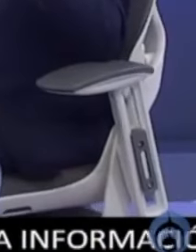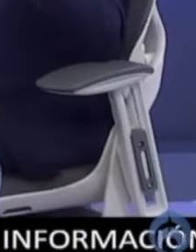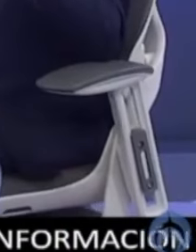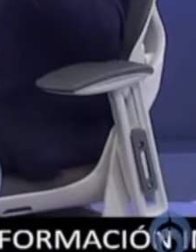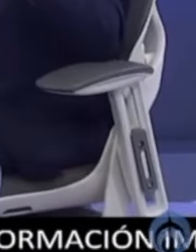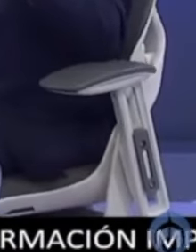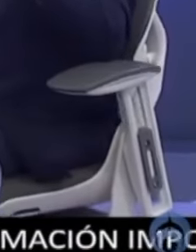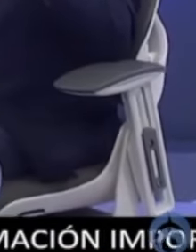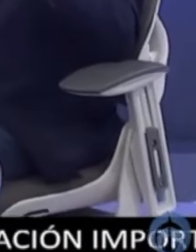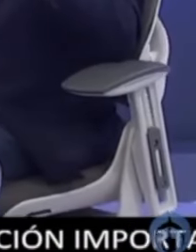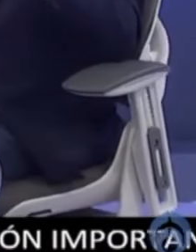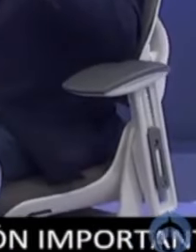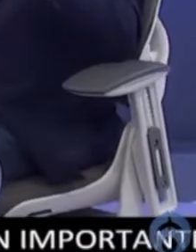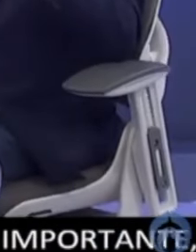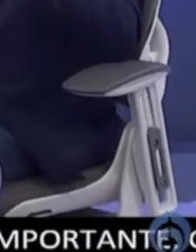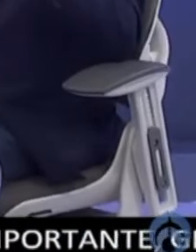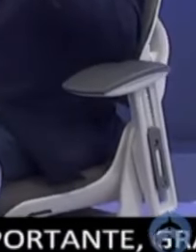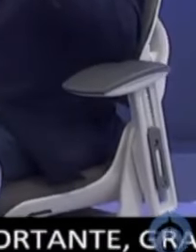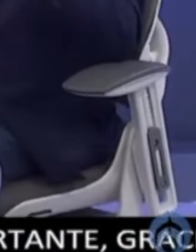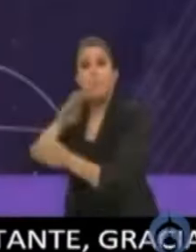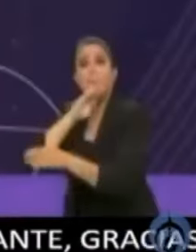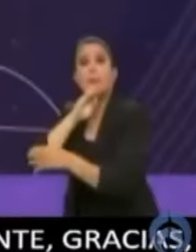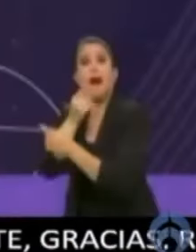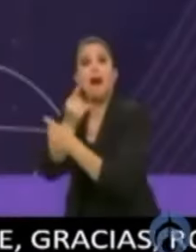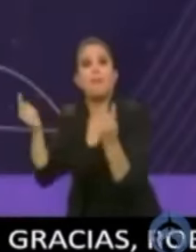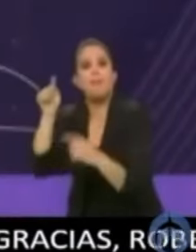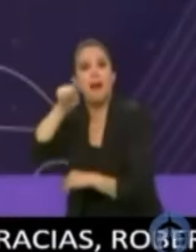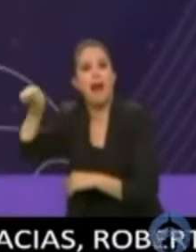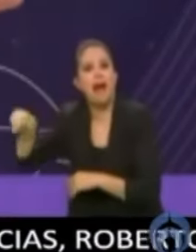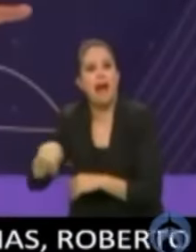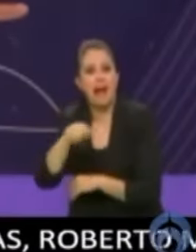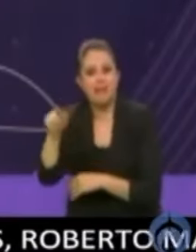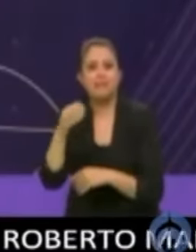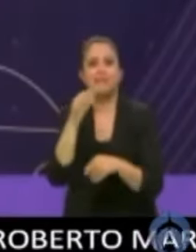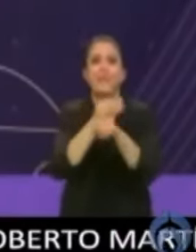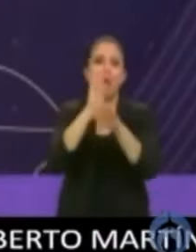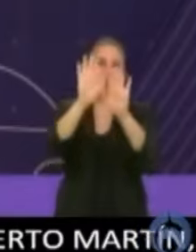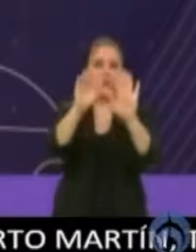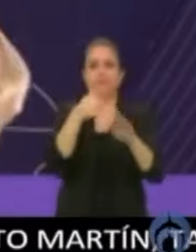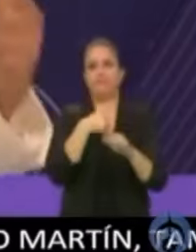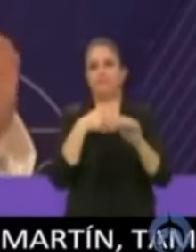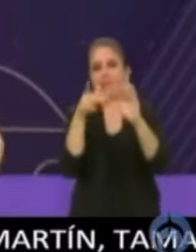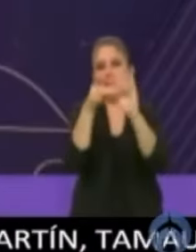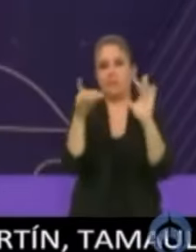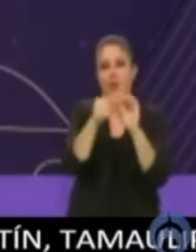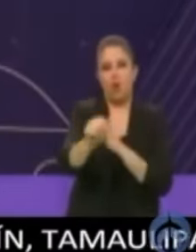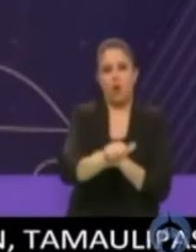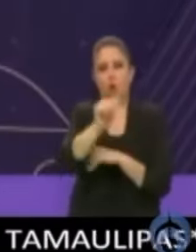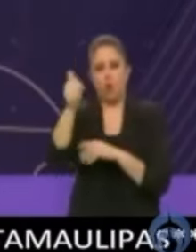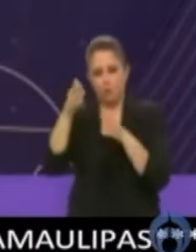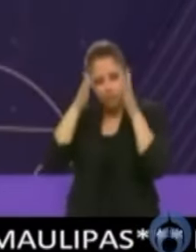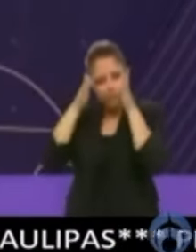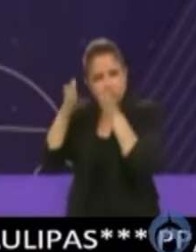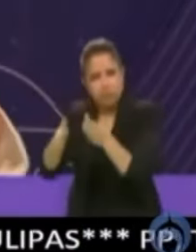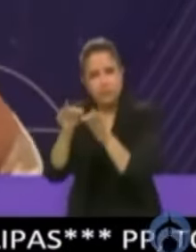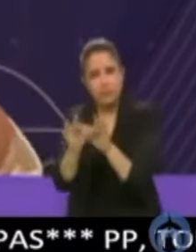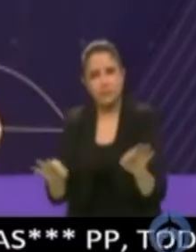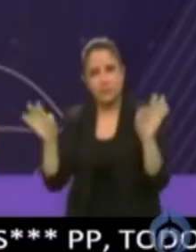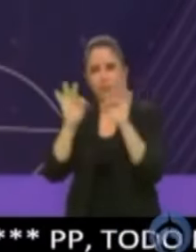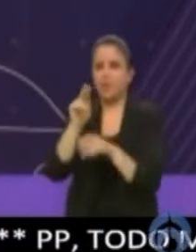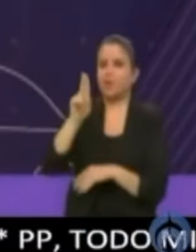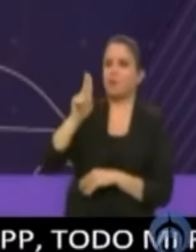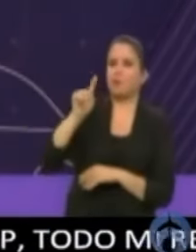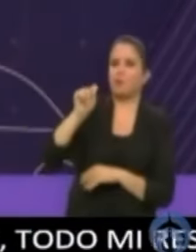expresa. Lo ponemos, ¿no? Por favor. Voy a platicarles acerca de otro eje que son las